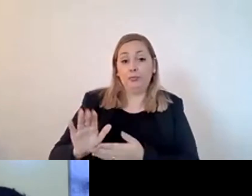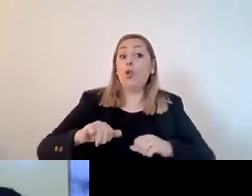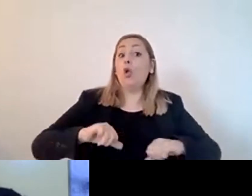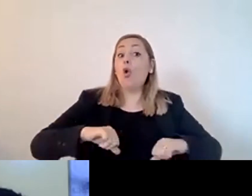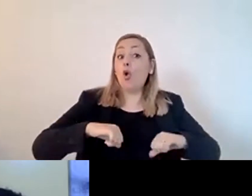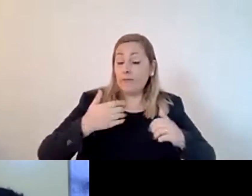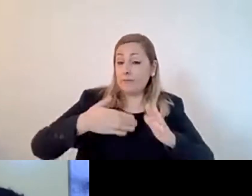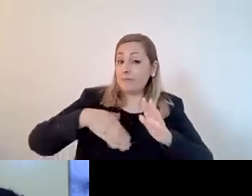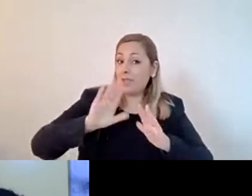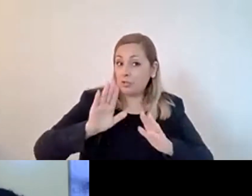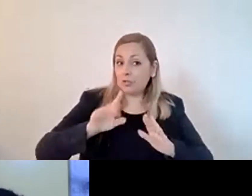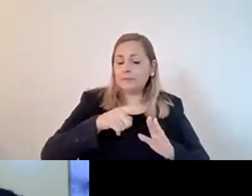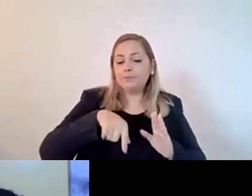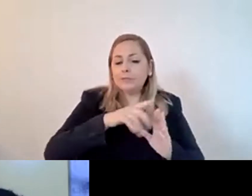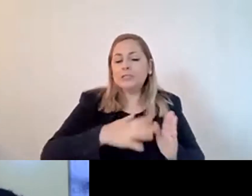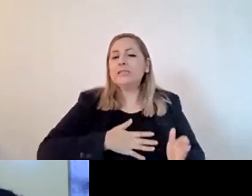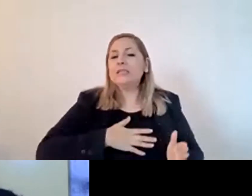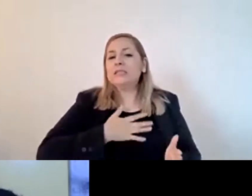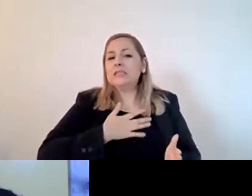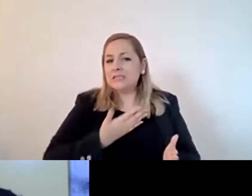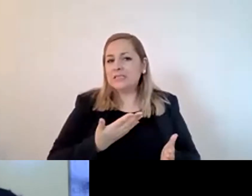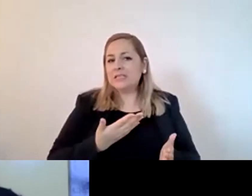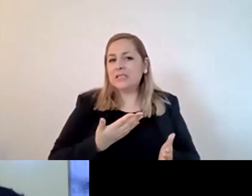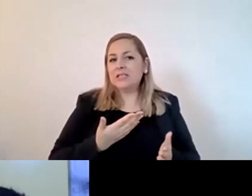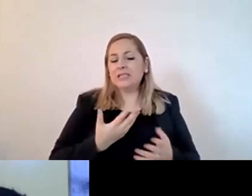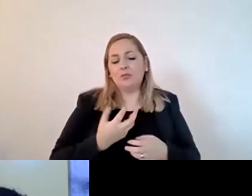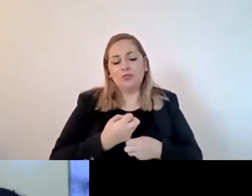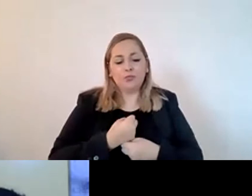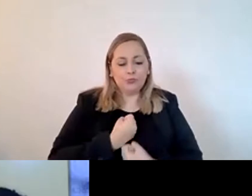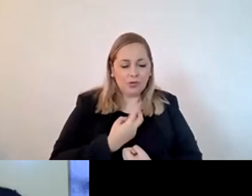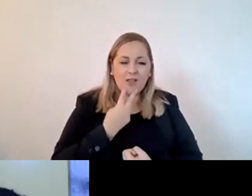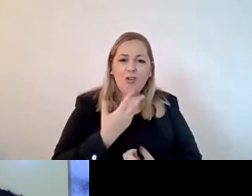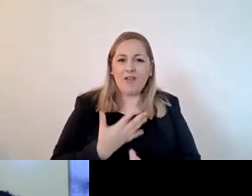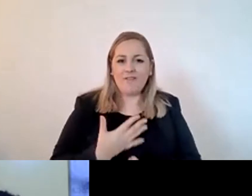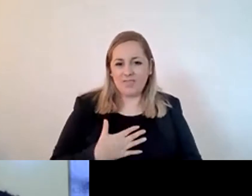niños se sienten levemente frustrados con la vida.